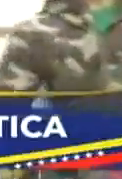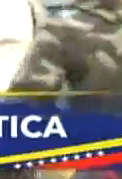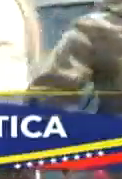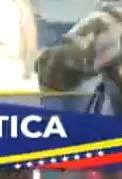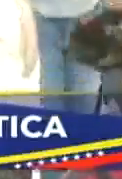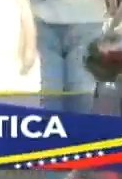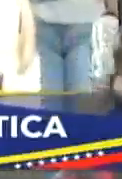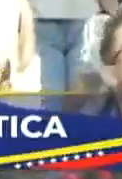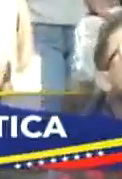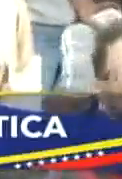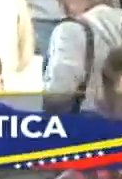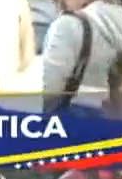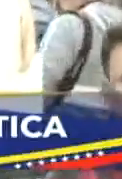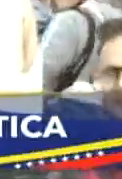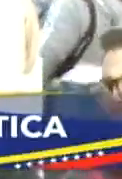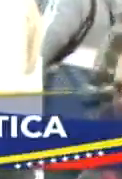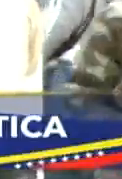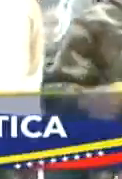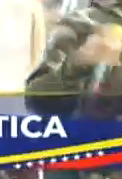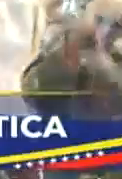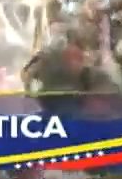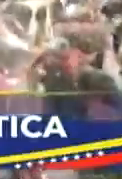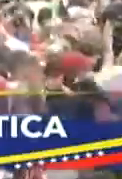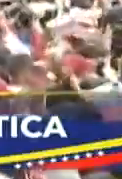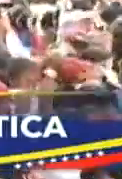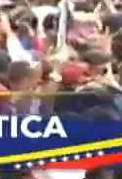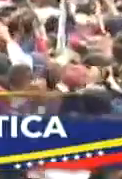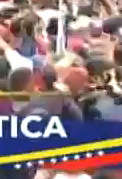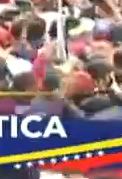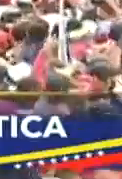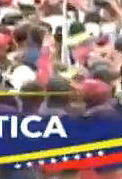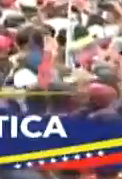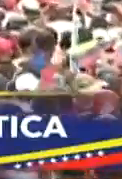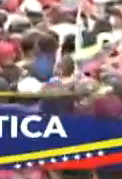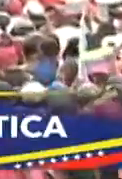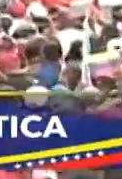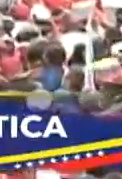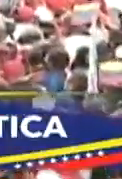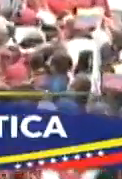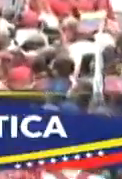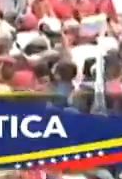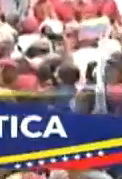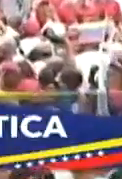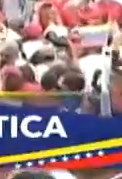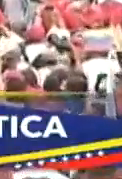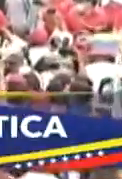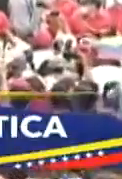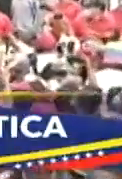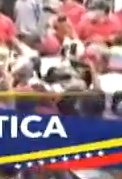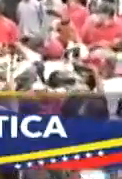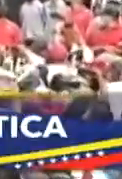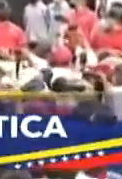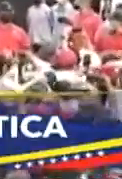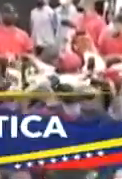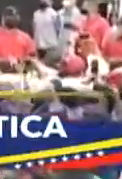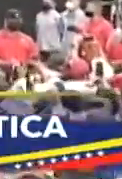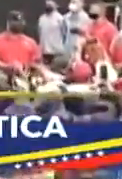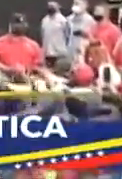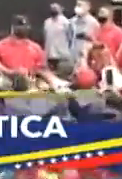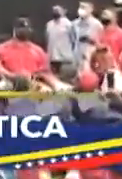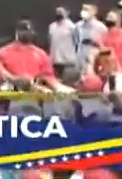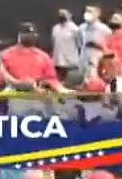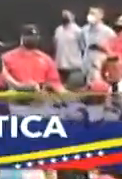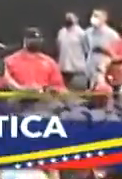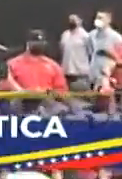han reconocido al presidente de la juventud, el presidente Nicolás Maduro. Muestras de abrazo, muestras de